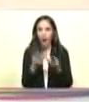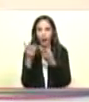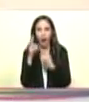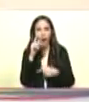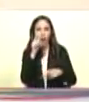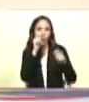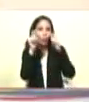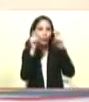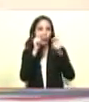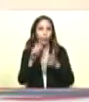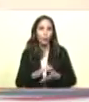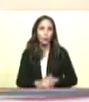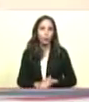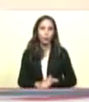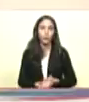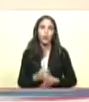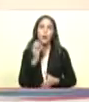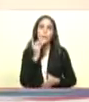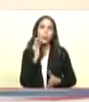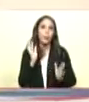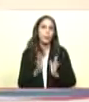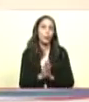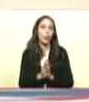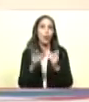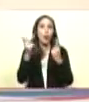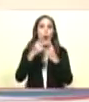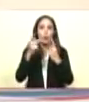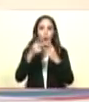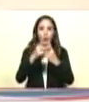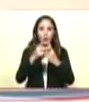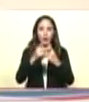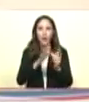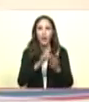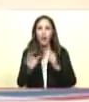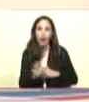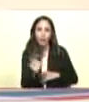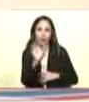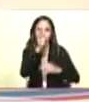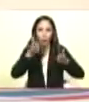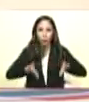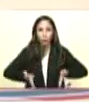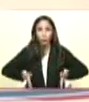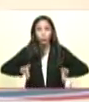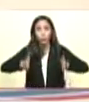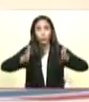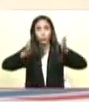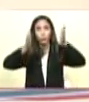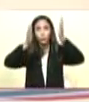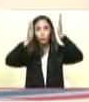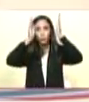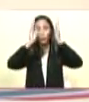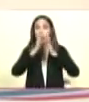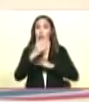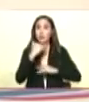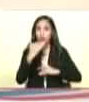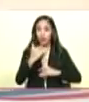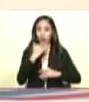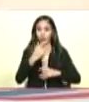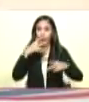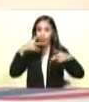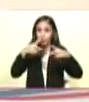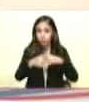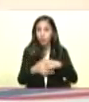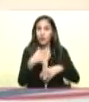el Hotel Humboldt, que pronto voy a reinaugurar, bueno, y va a quedar más bonito que cuando lo inauguró Marcos Pérez